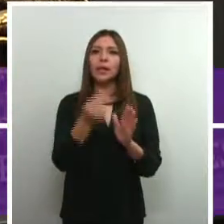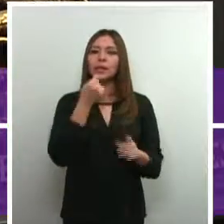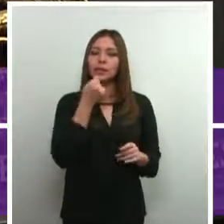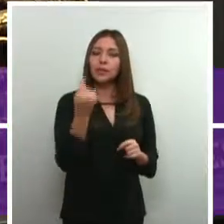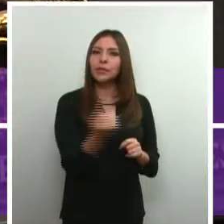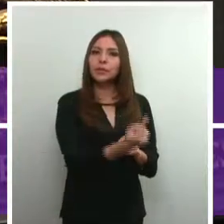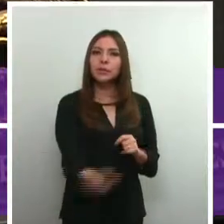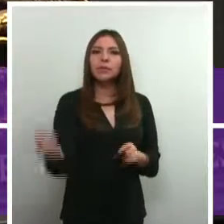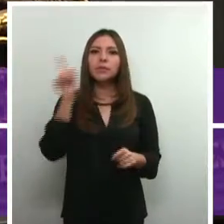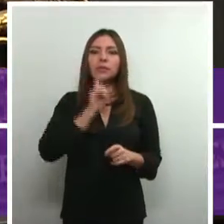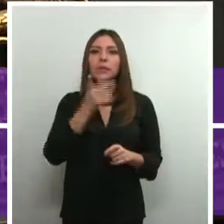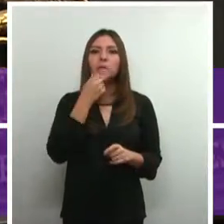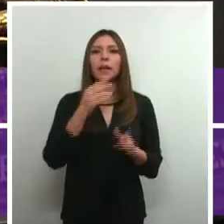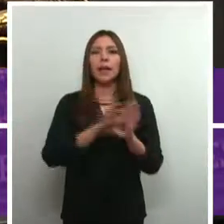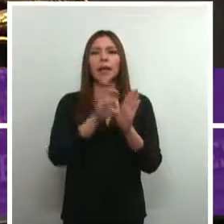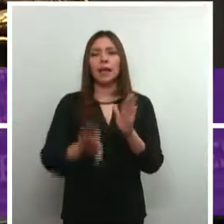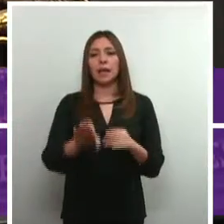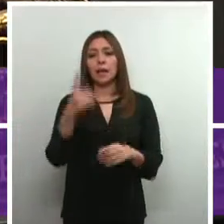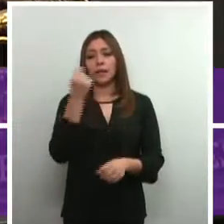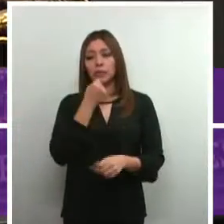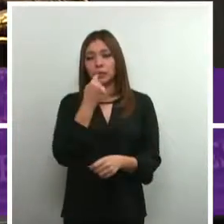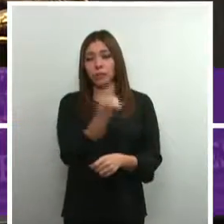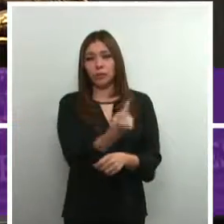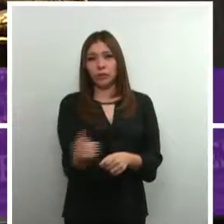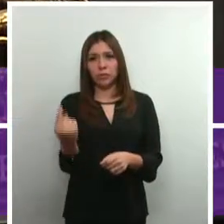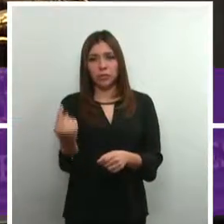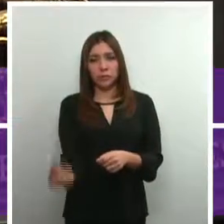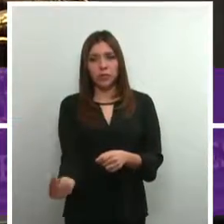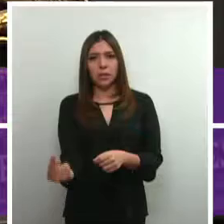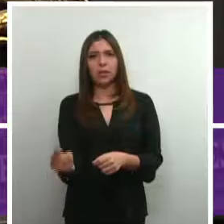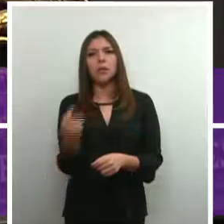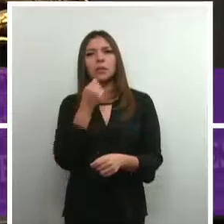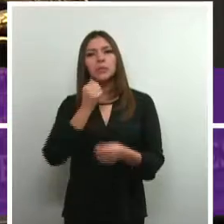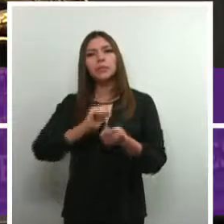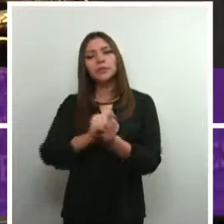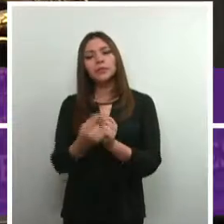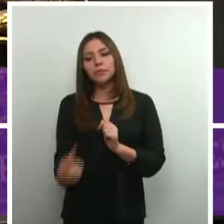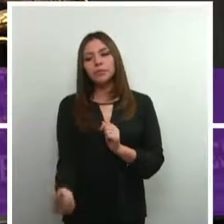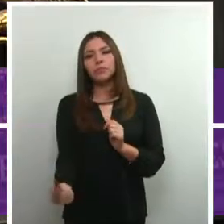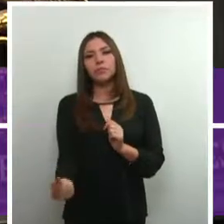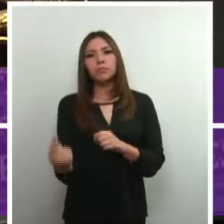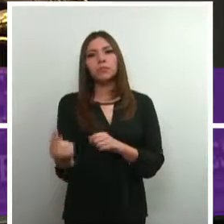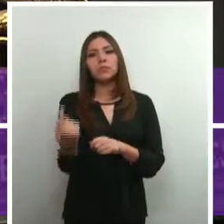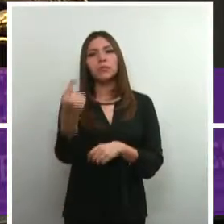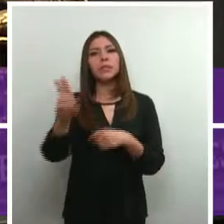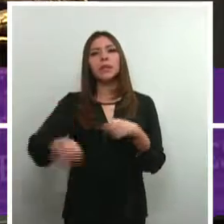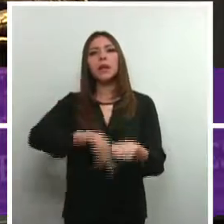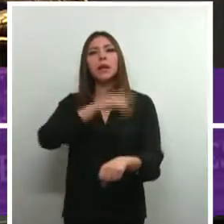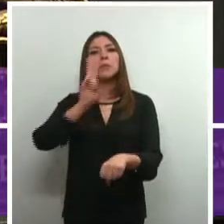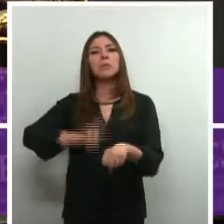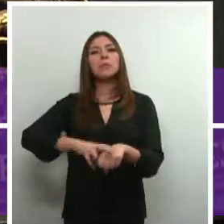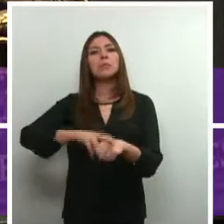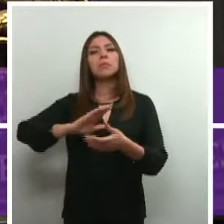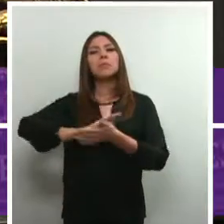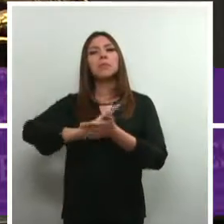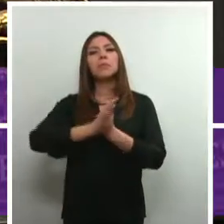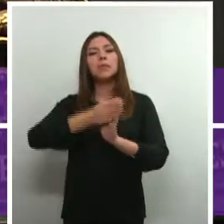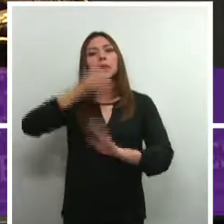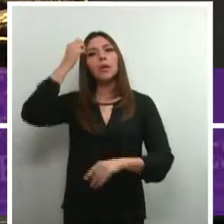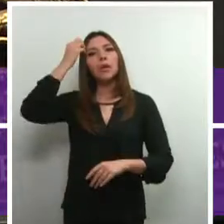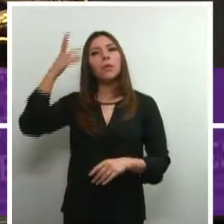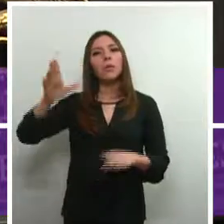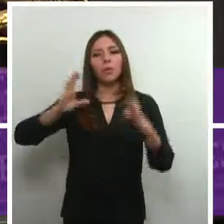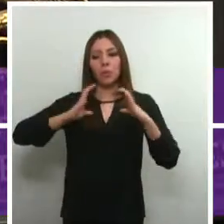los niños, especialmente los pequeños, como ellos van creciendo de manera natural, se nos olvida que su cuerpo y